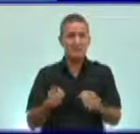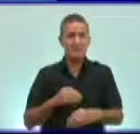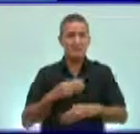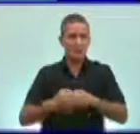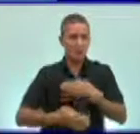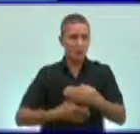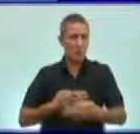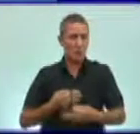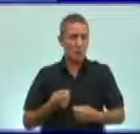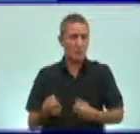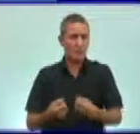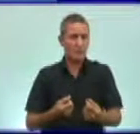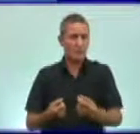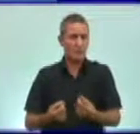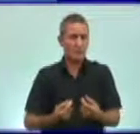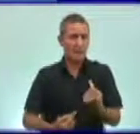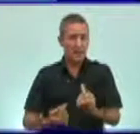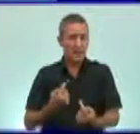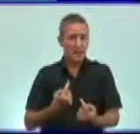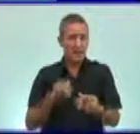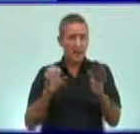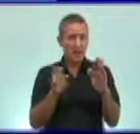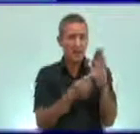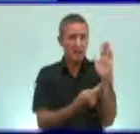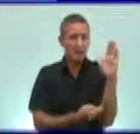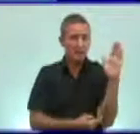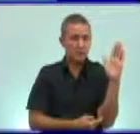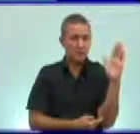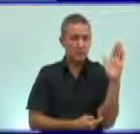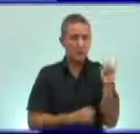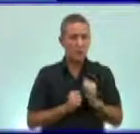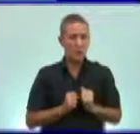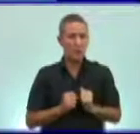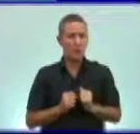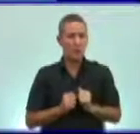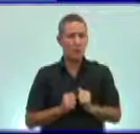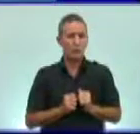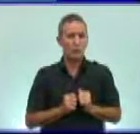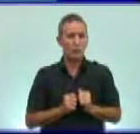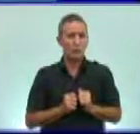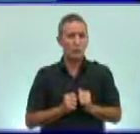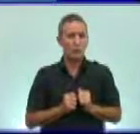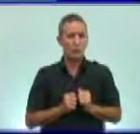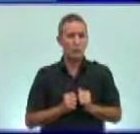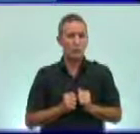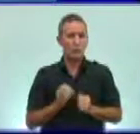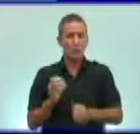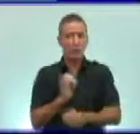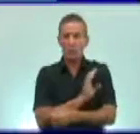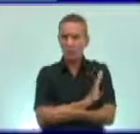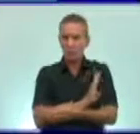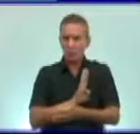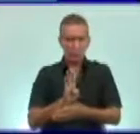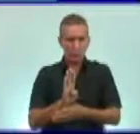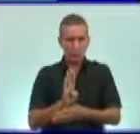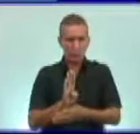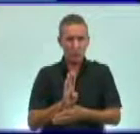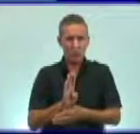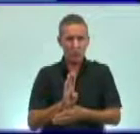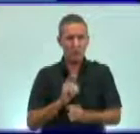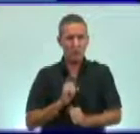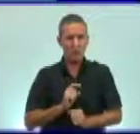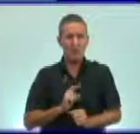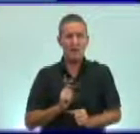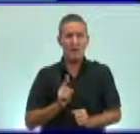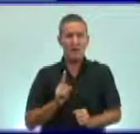tanto, vean cómo algunos elementos racionales dan al traste con una obra que no puede ser objetiva porque no